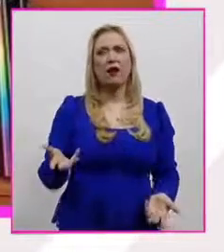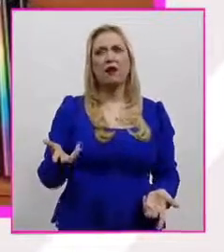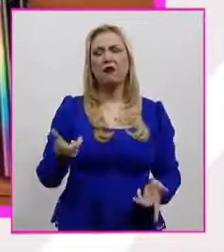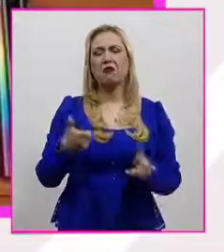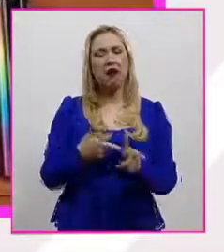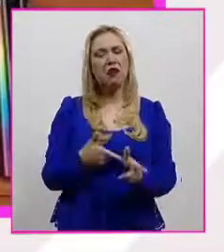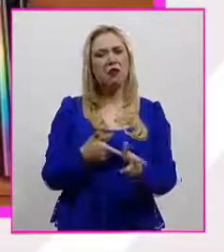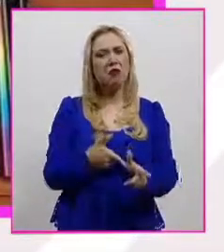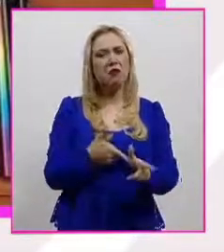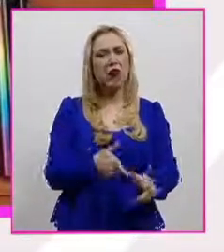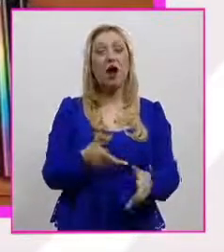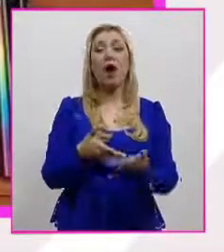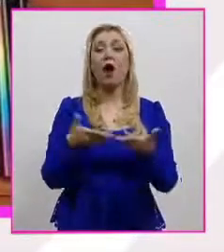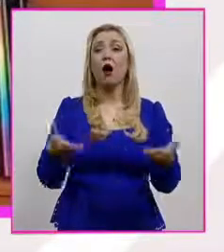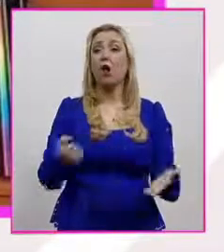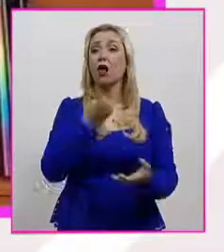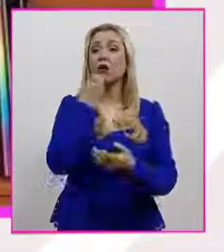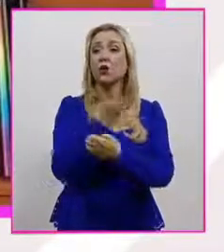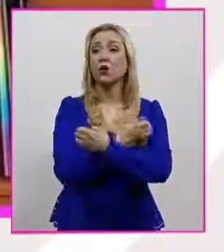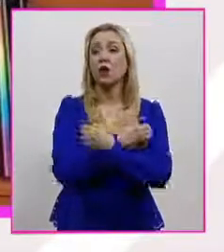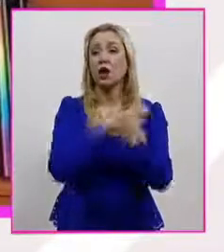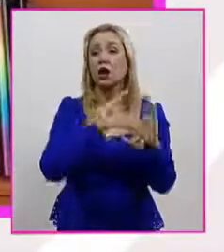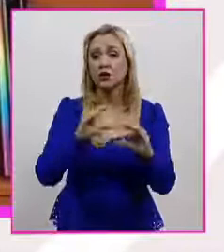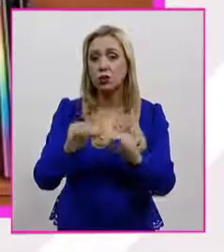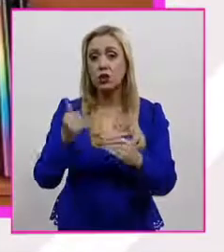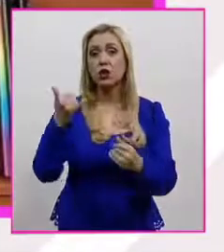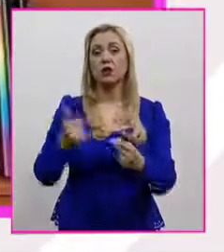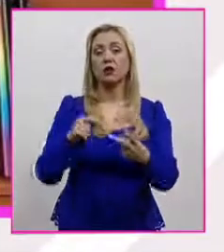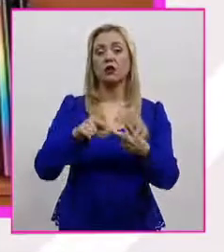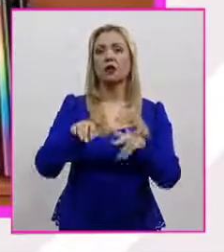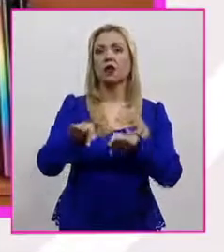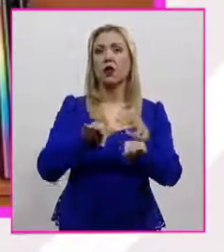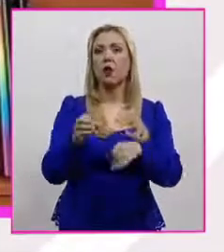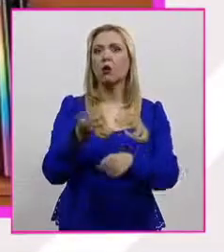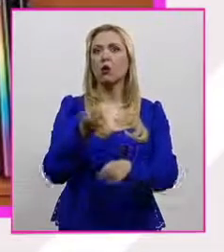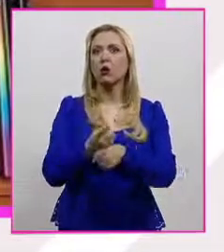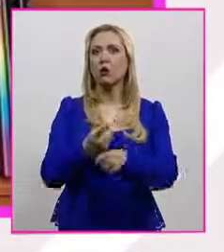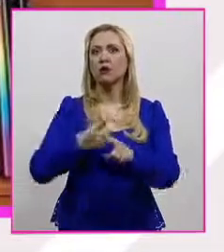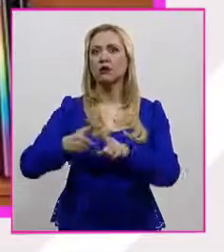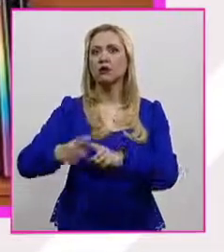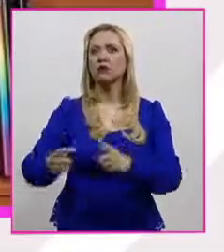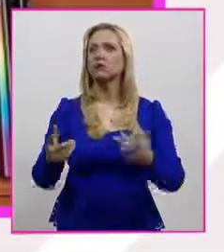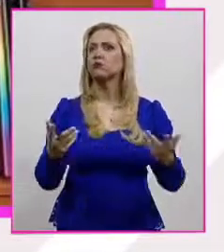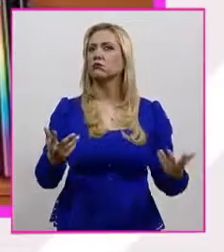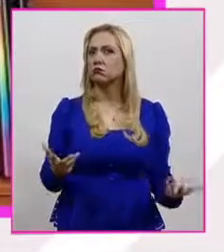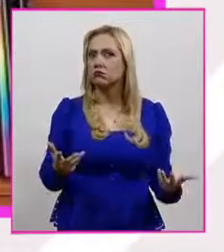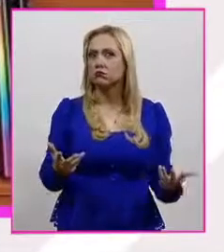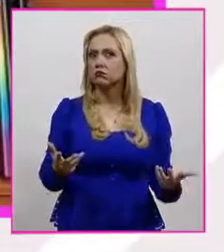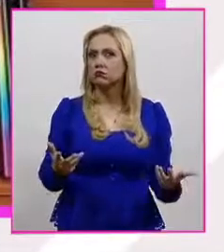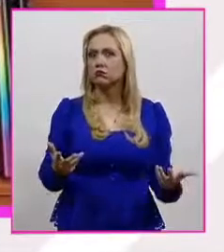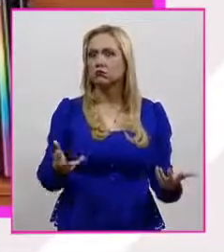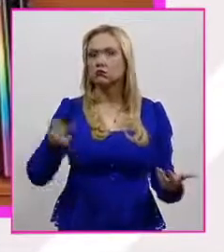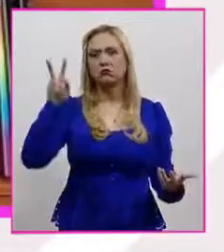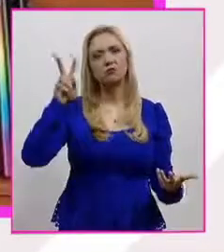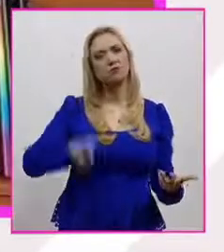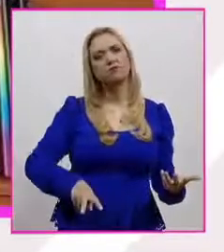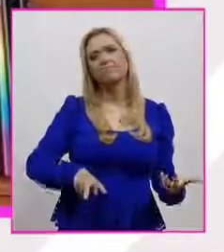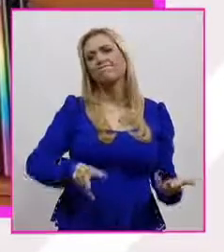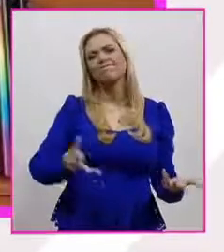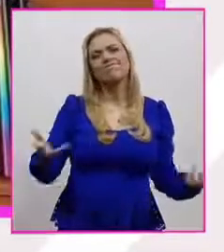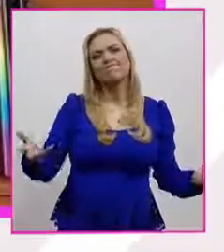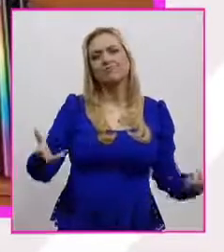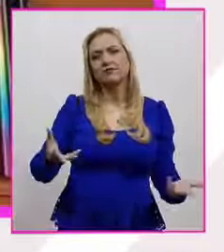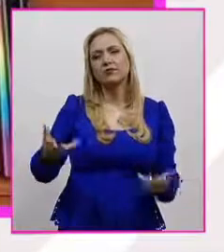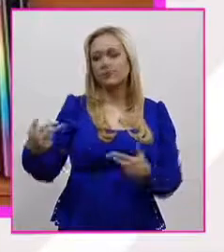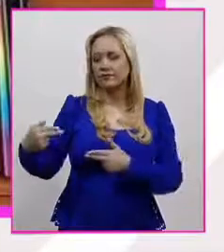a la educación y en el acceso a las oportunidades. La discriminación es considerada socialmente aprendida, se